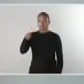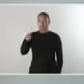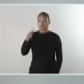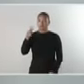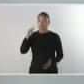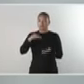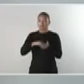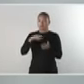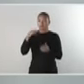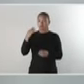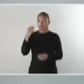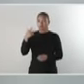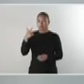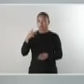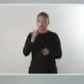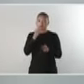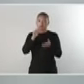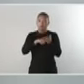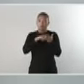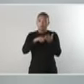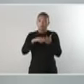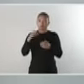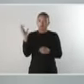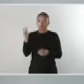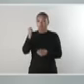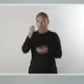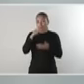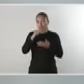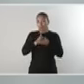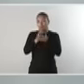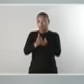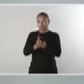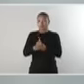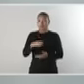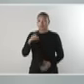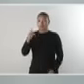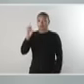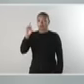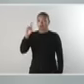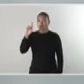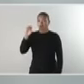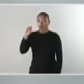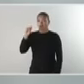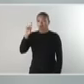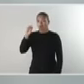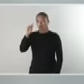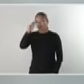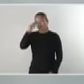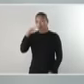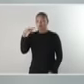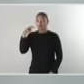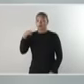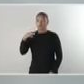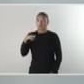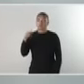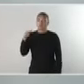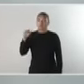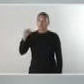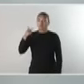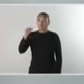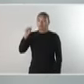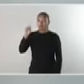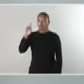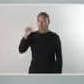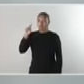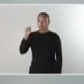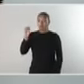del 2008 votó a favor del dictamen con proyecto de decreto mediante el cual se nombró como magistrado al licenciado exilio